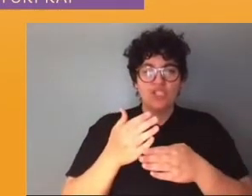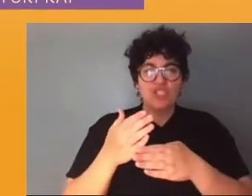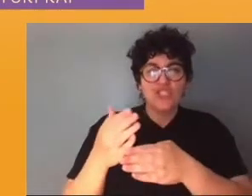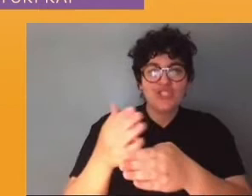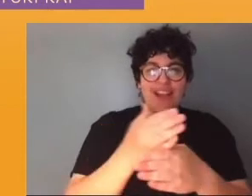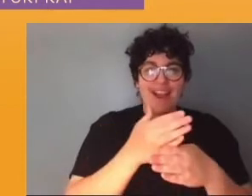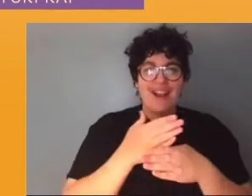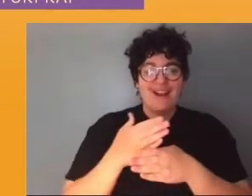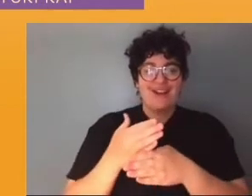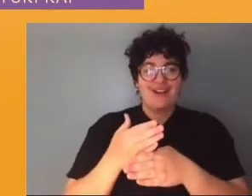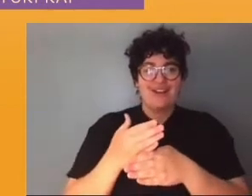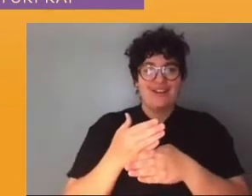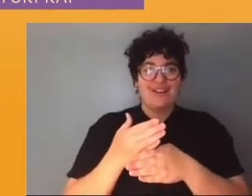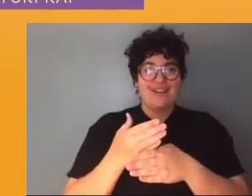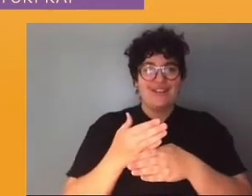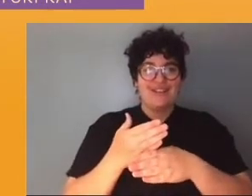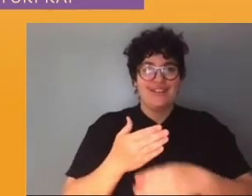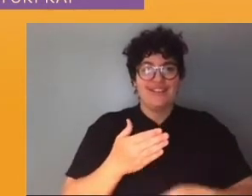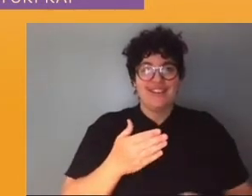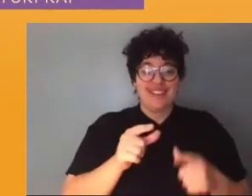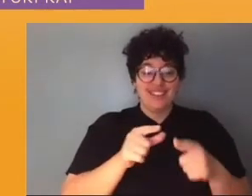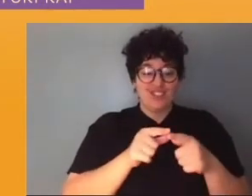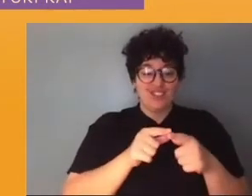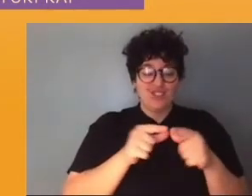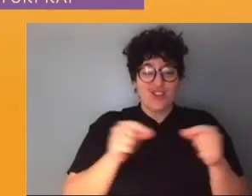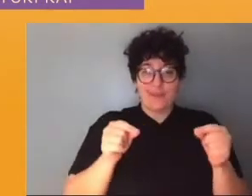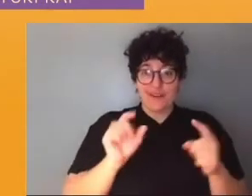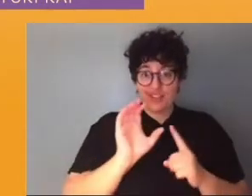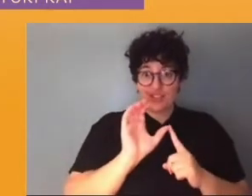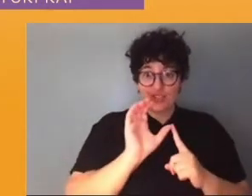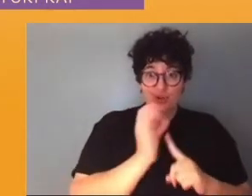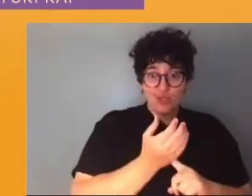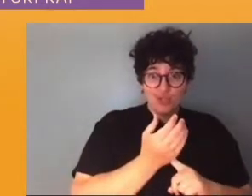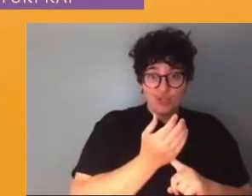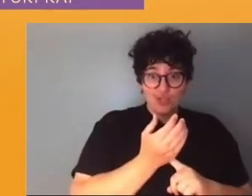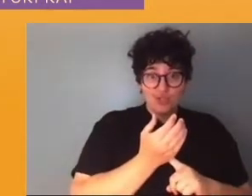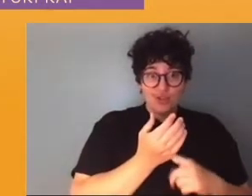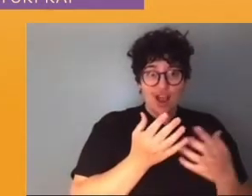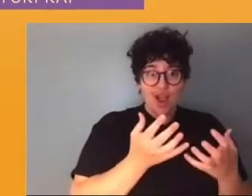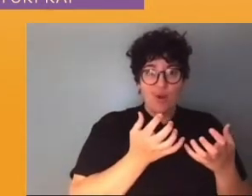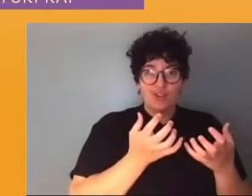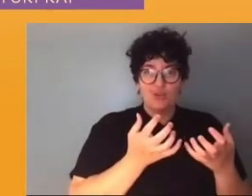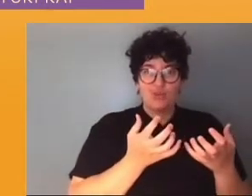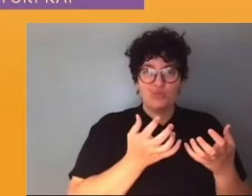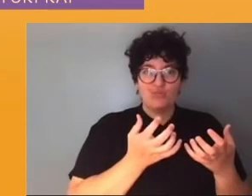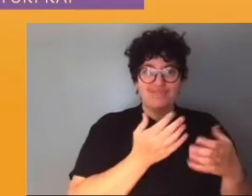compartir una parte de la cultura japonesa